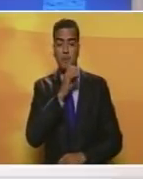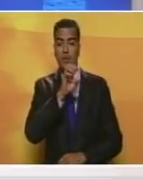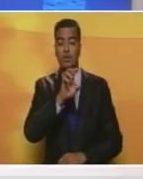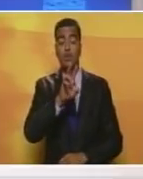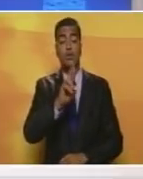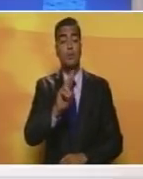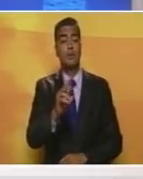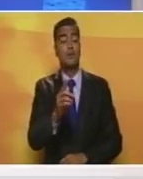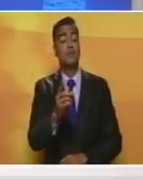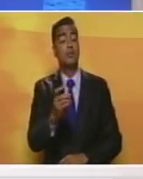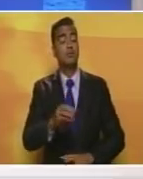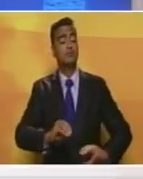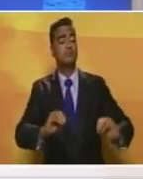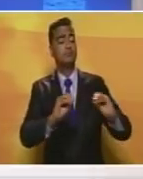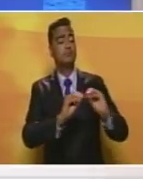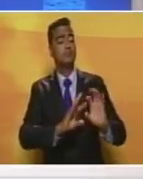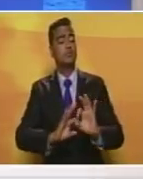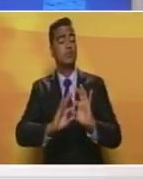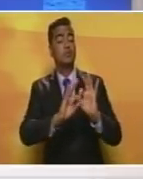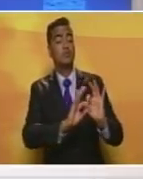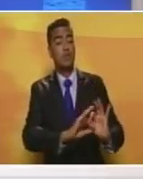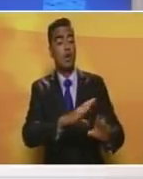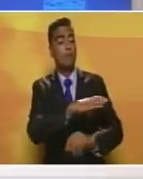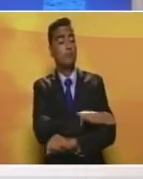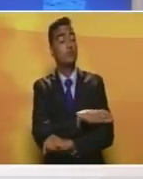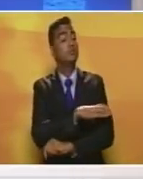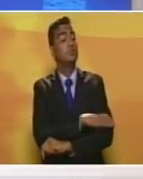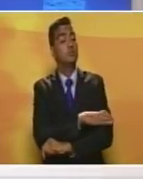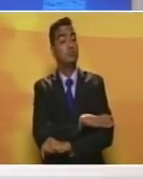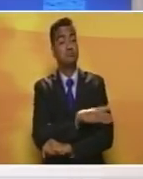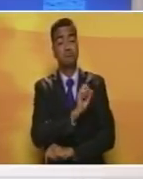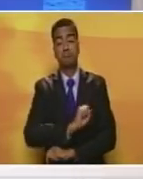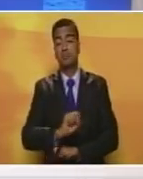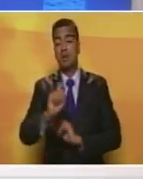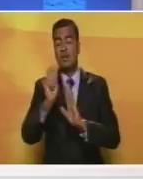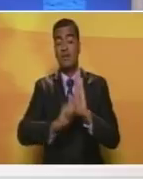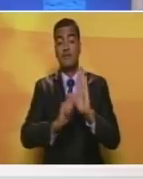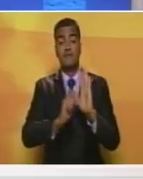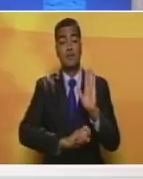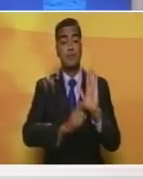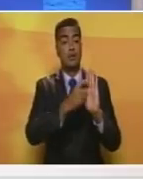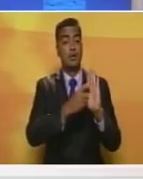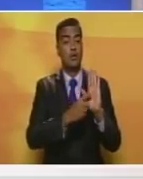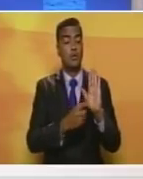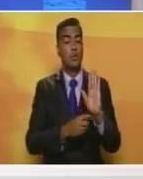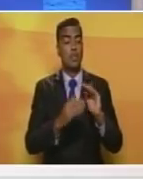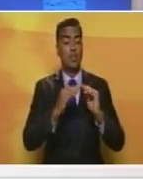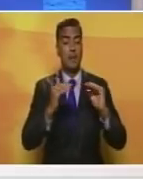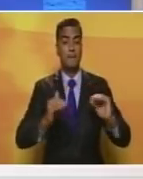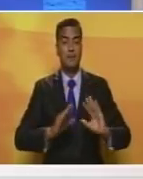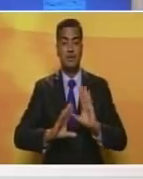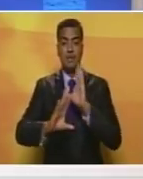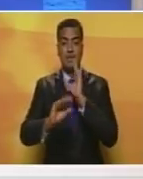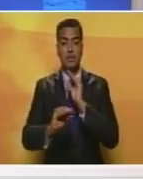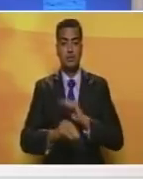pueblo venezolano. Por su parte, Omar Barbosa agradeció al diplomático por su posición ante la crisis que atraviesa el